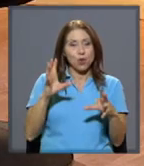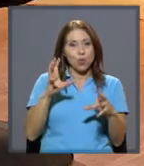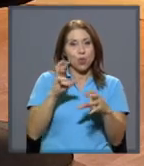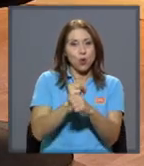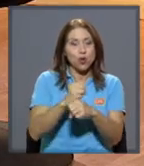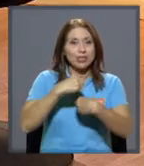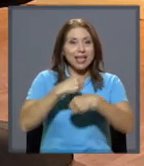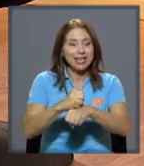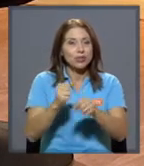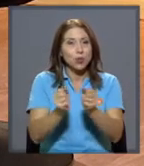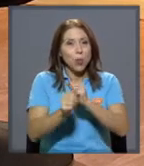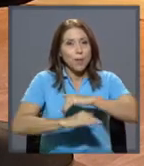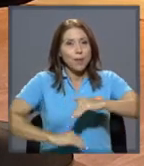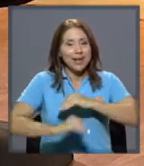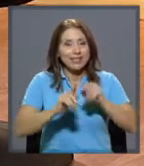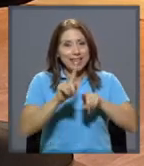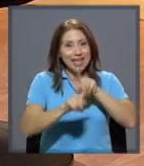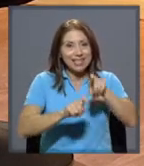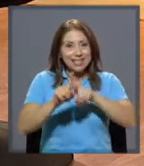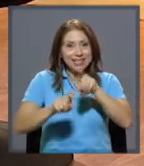en el 2011?